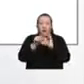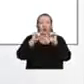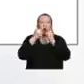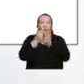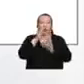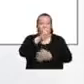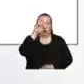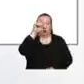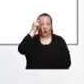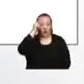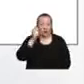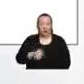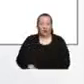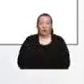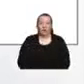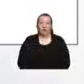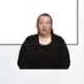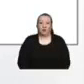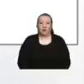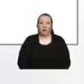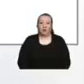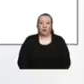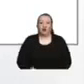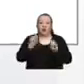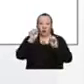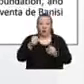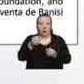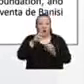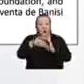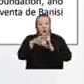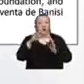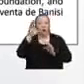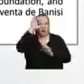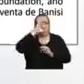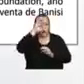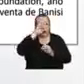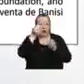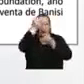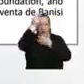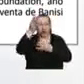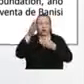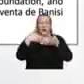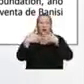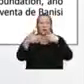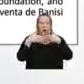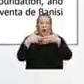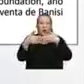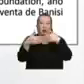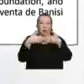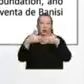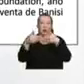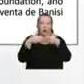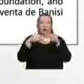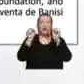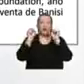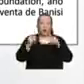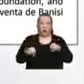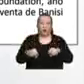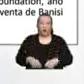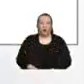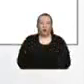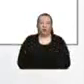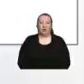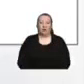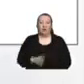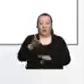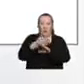estado se ha podido obtener información certificada de panamá panamá se pudo como es no me cambies todavía pone